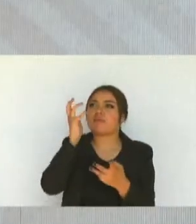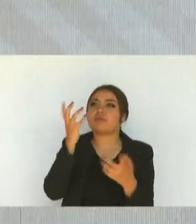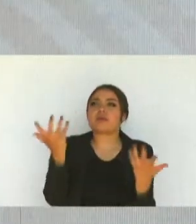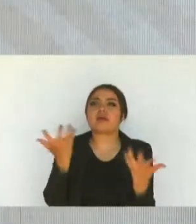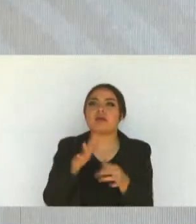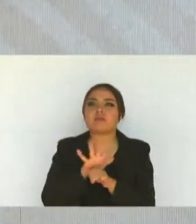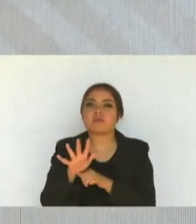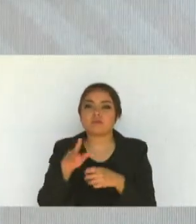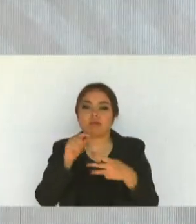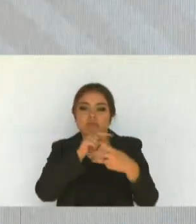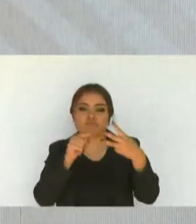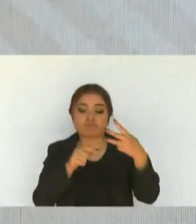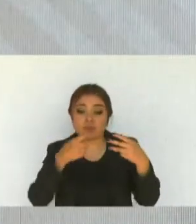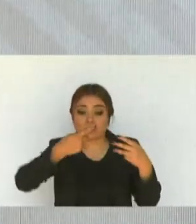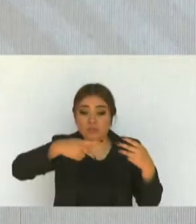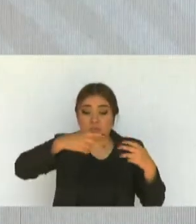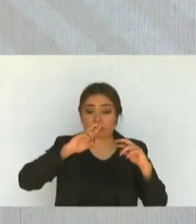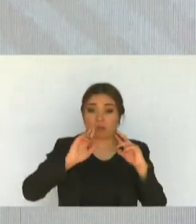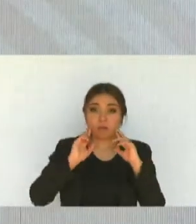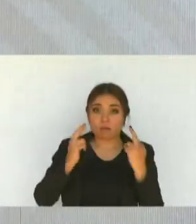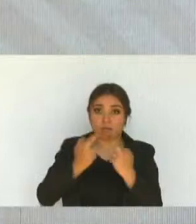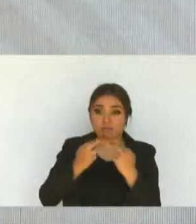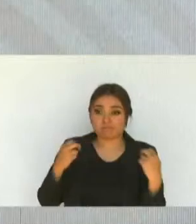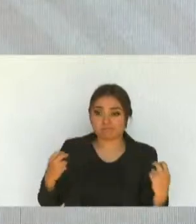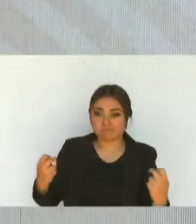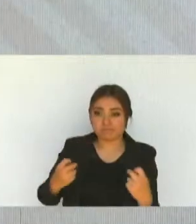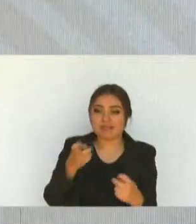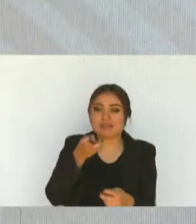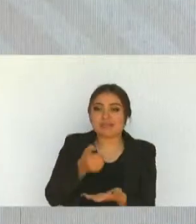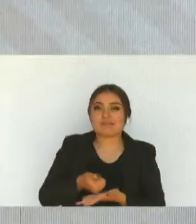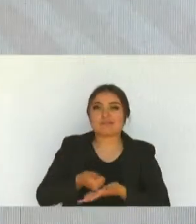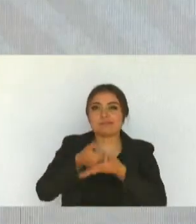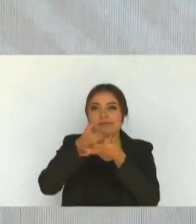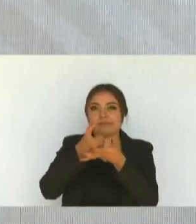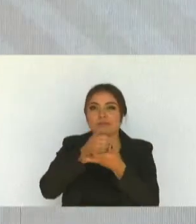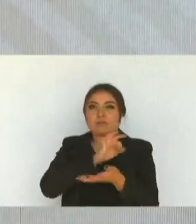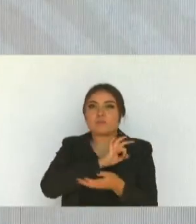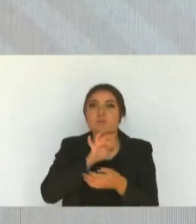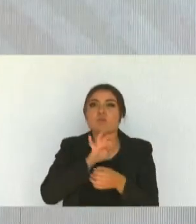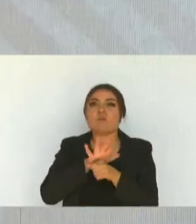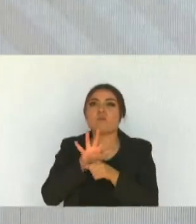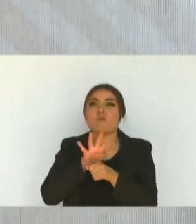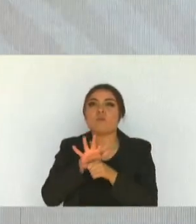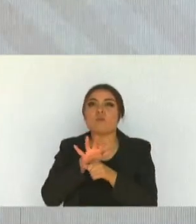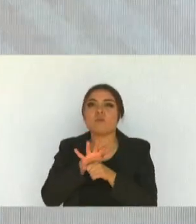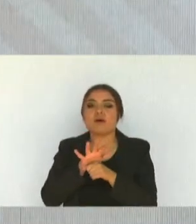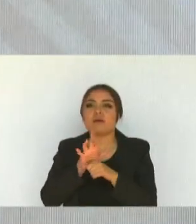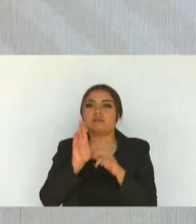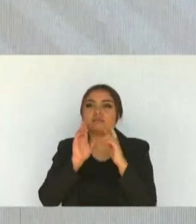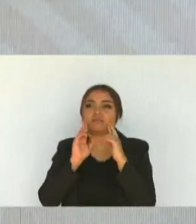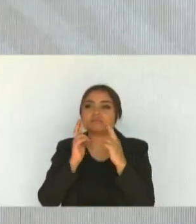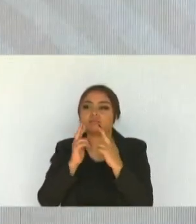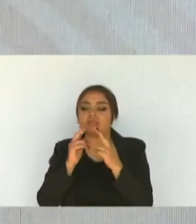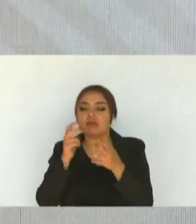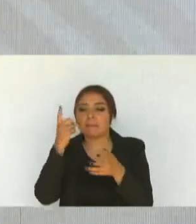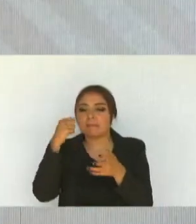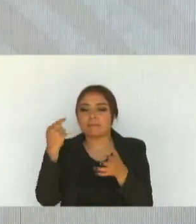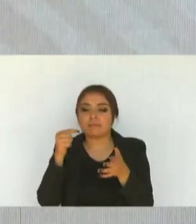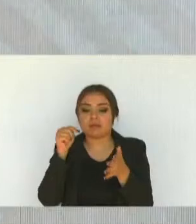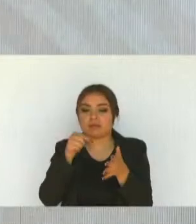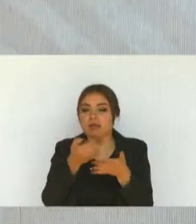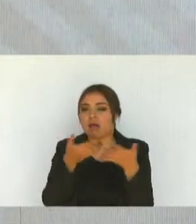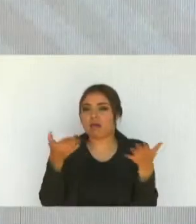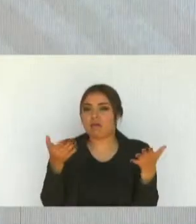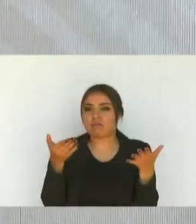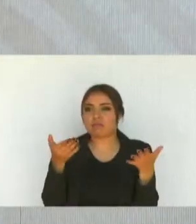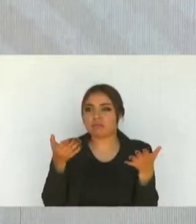nos permite implementar una mejor inspección que nos lleva a esos niveles de prevención que requerimos. Hoy en día no hay